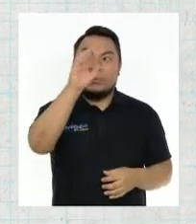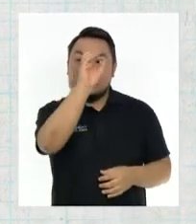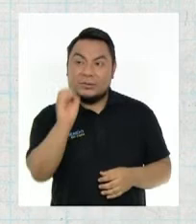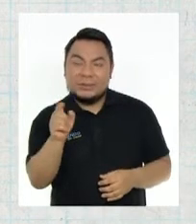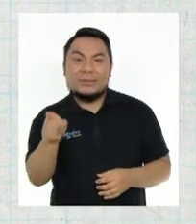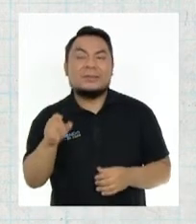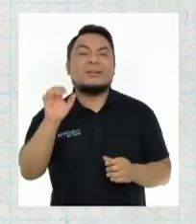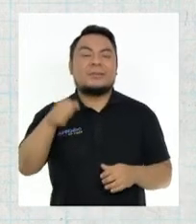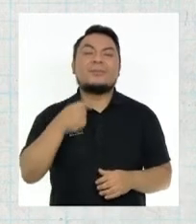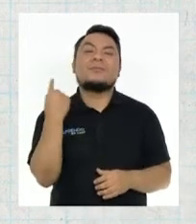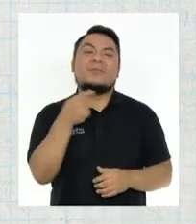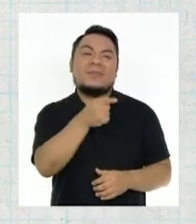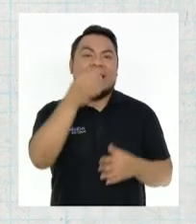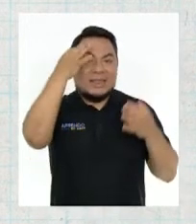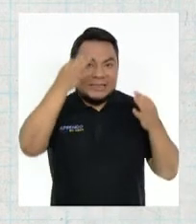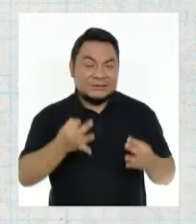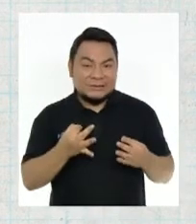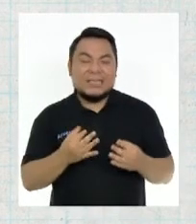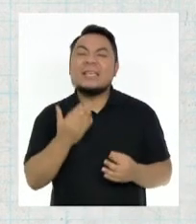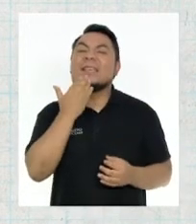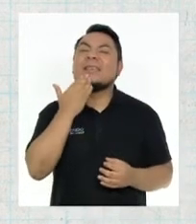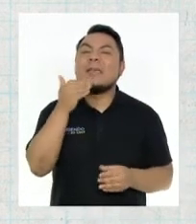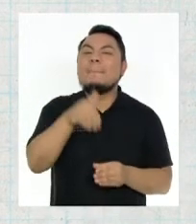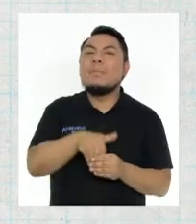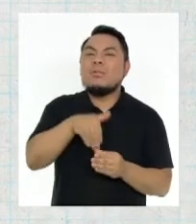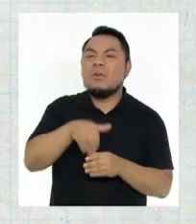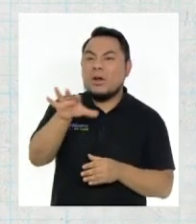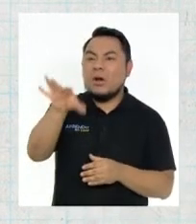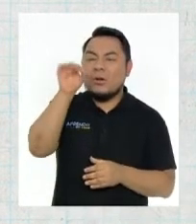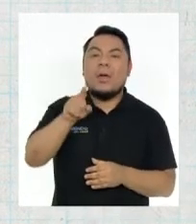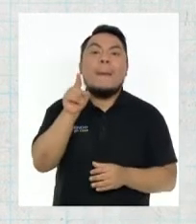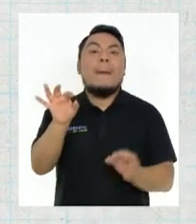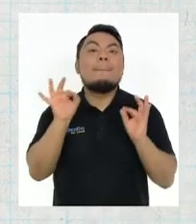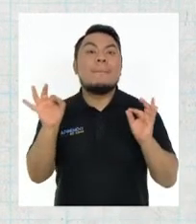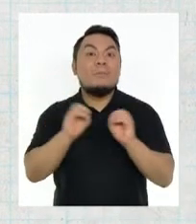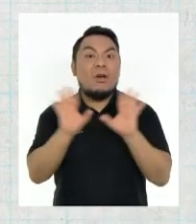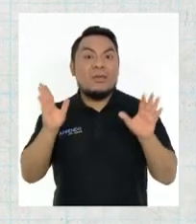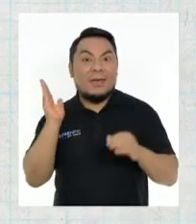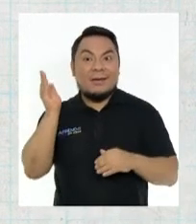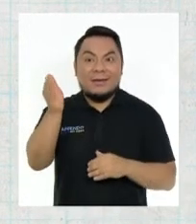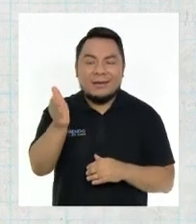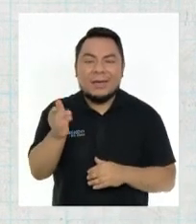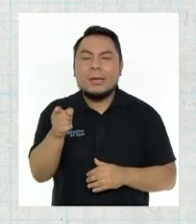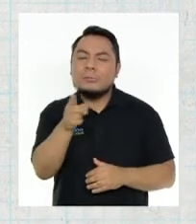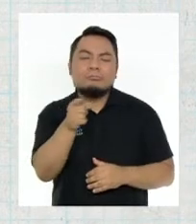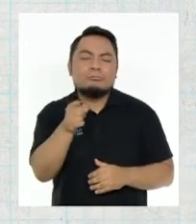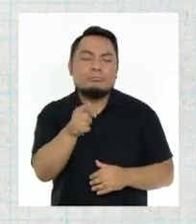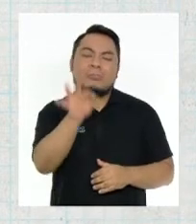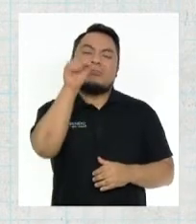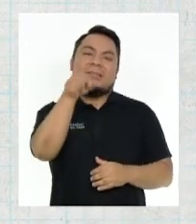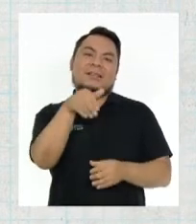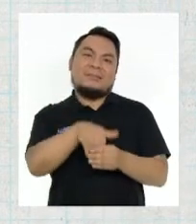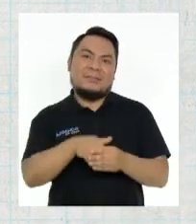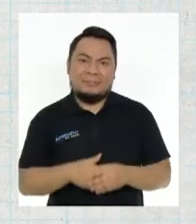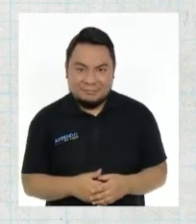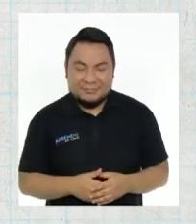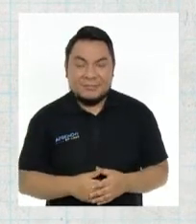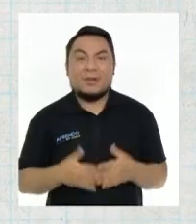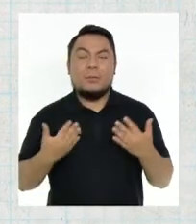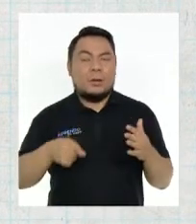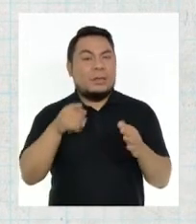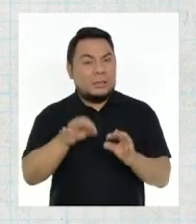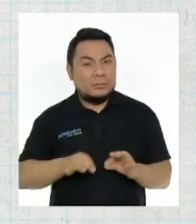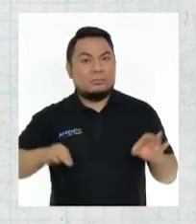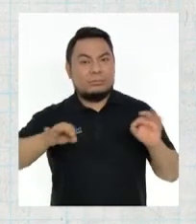intervalo, son los que deciden por quién votar el mismo día de la elección. Esto podría incidir